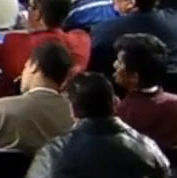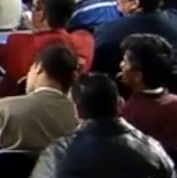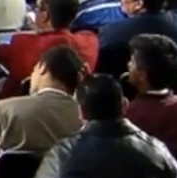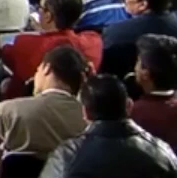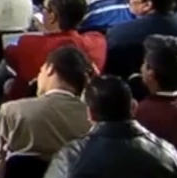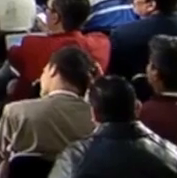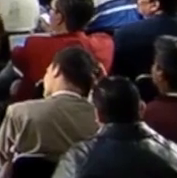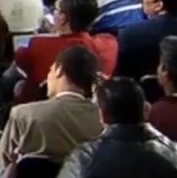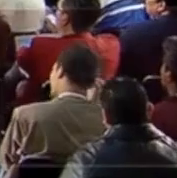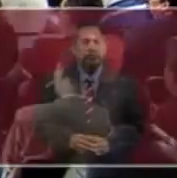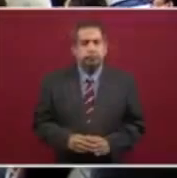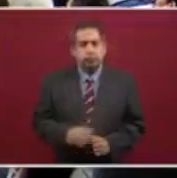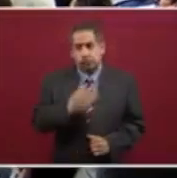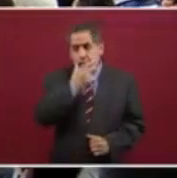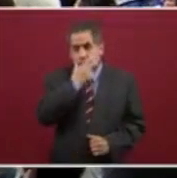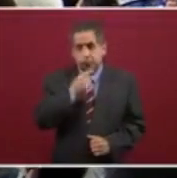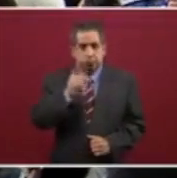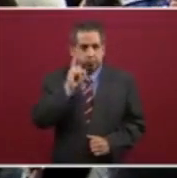hombre, mujer.